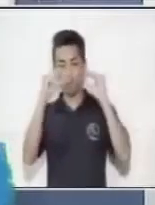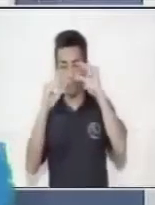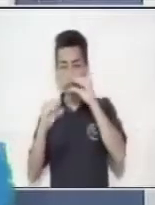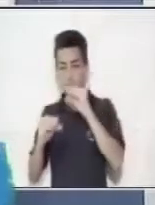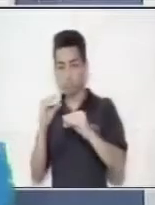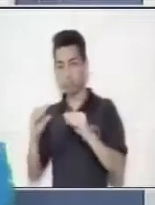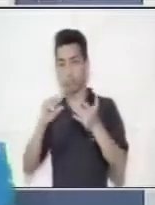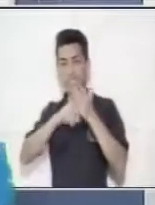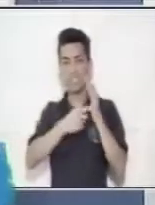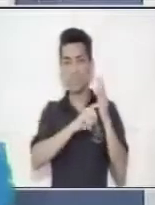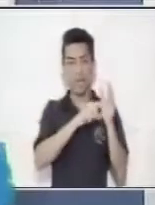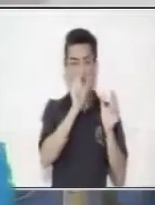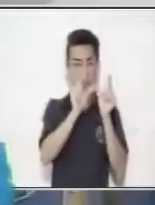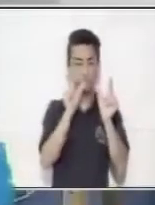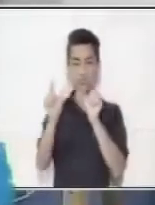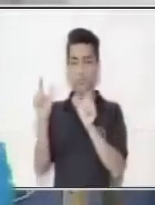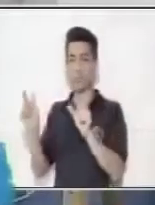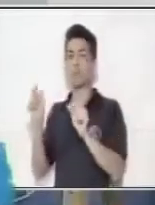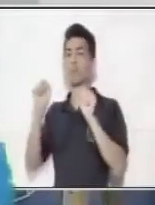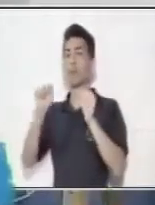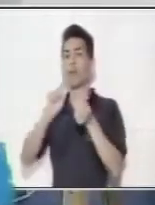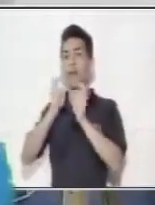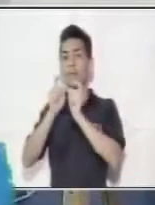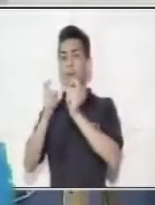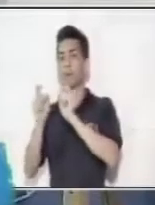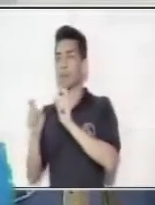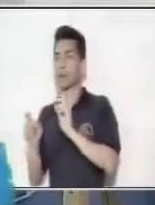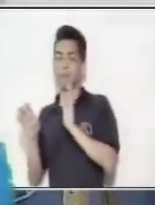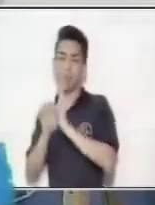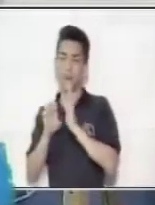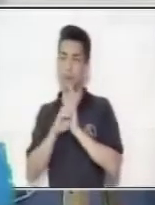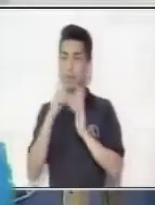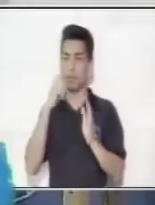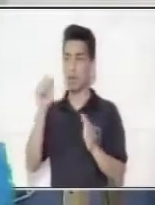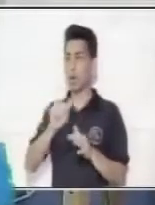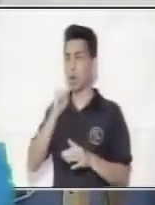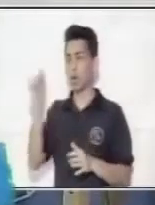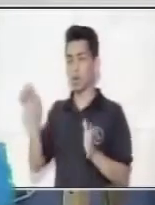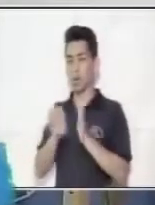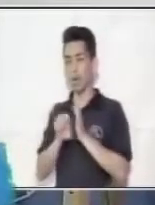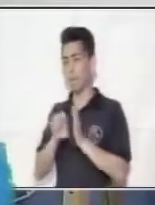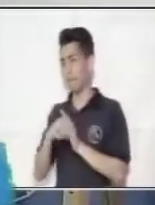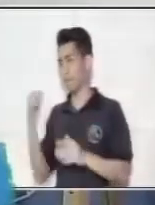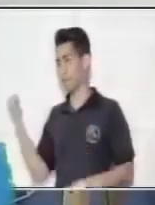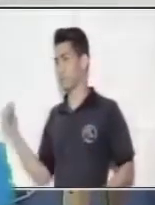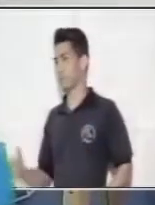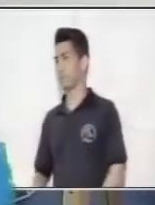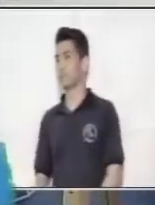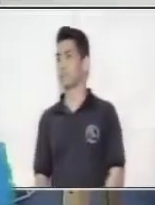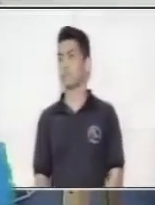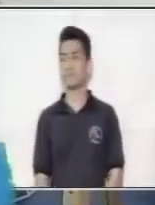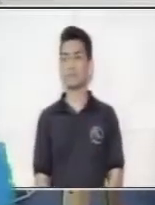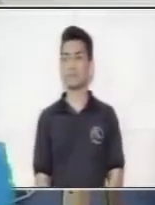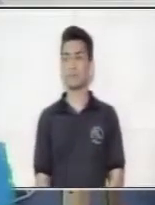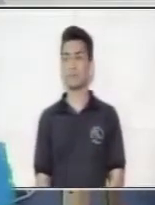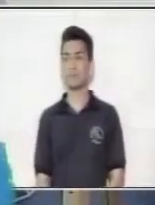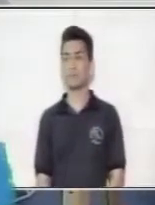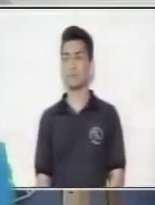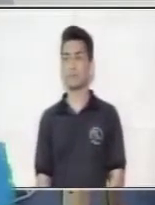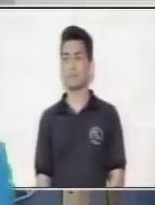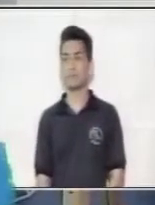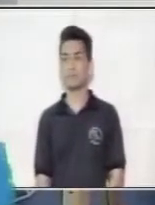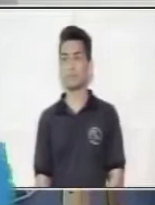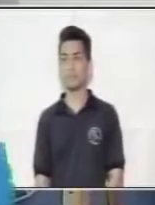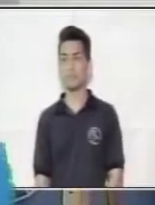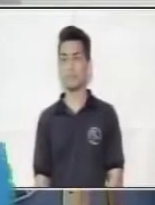sintaxis, cada estructura va cambiando, como lo es el siguiente ejemplo que vamos a ver en este momento. Podemos decir